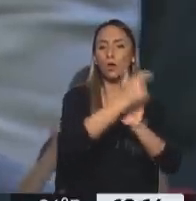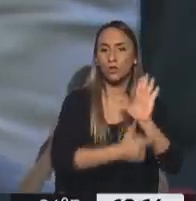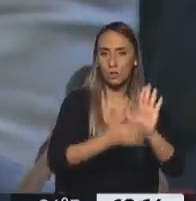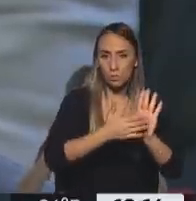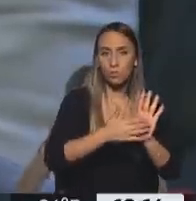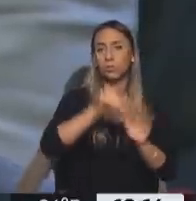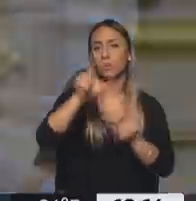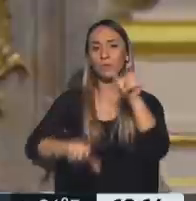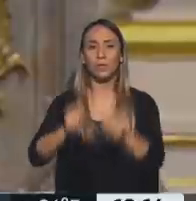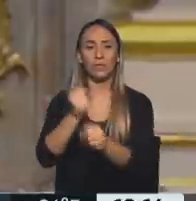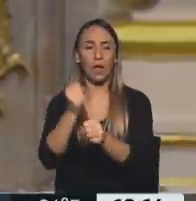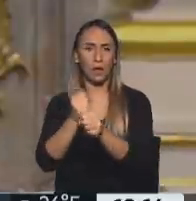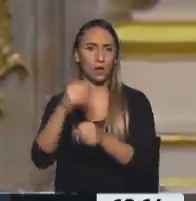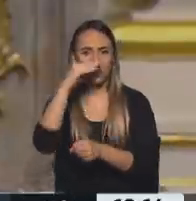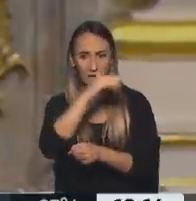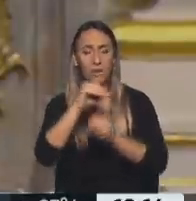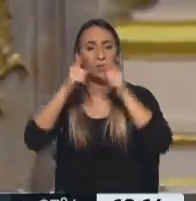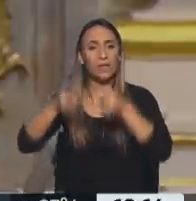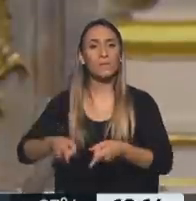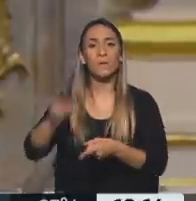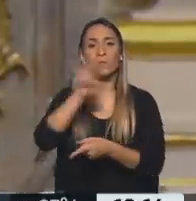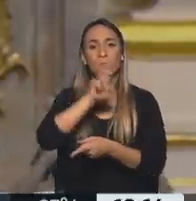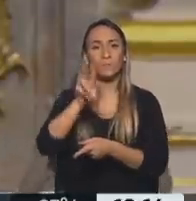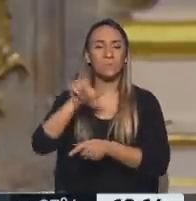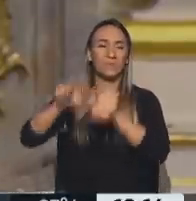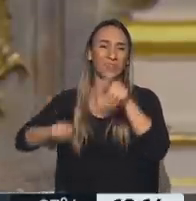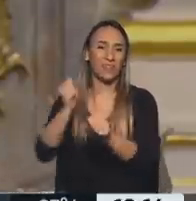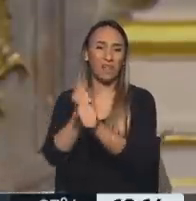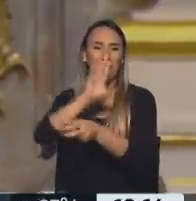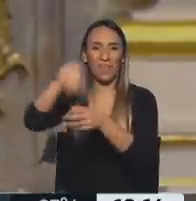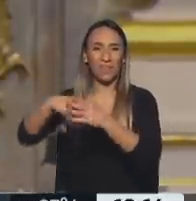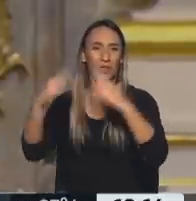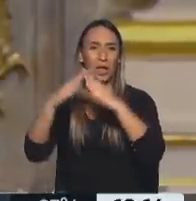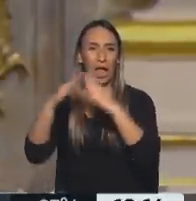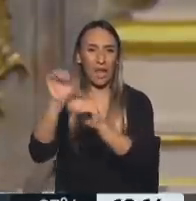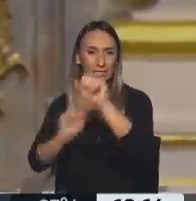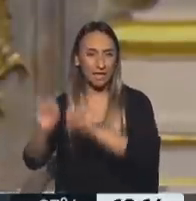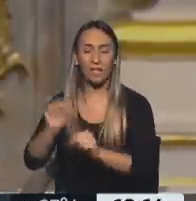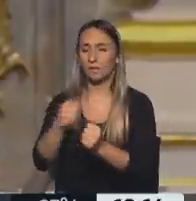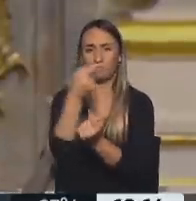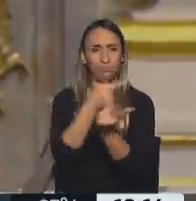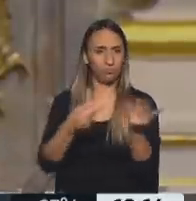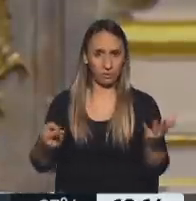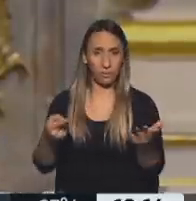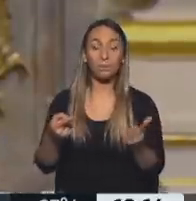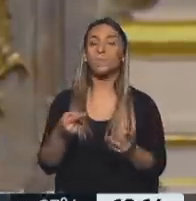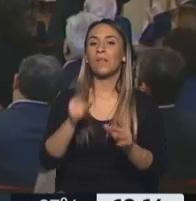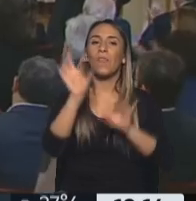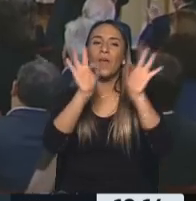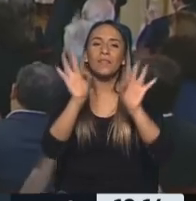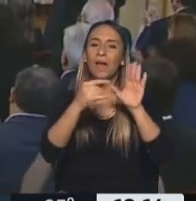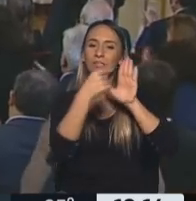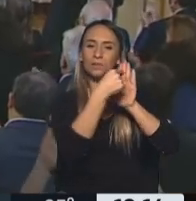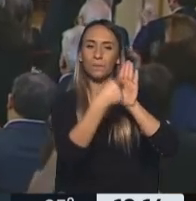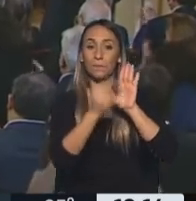atrás alcanzado también a trabajadores de casas particulares mira algunos detalles de edad que vamos repasando a partir las declaraciones